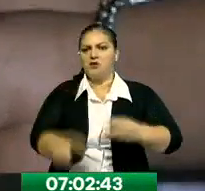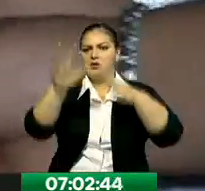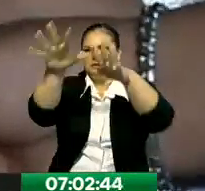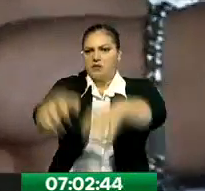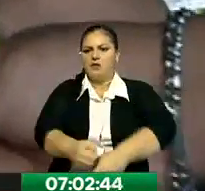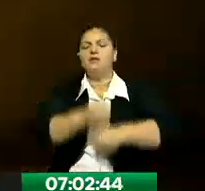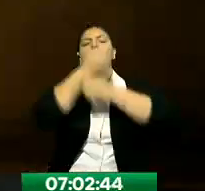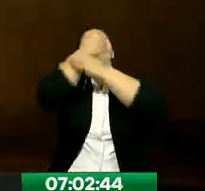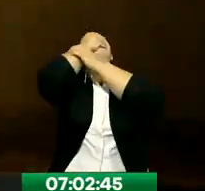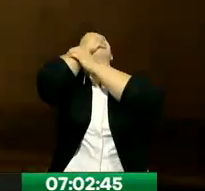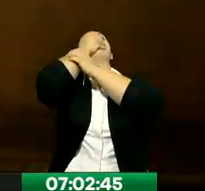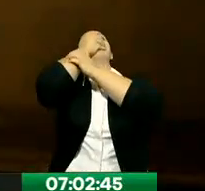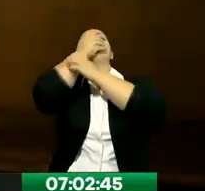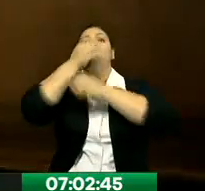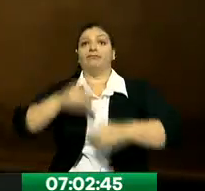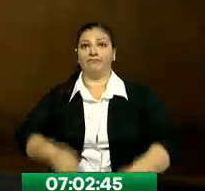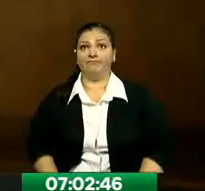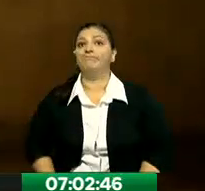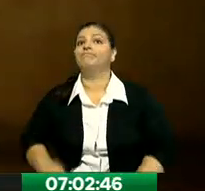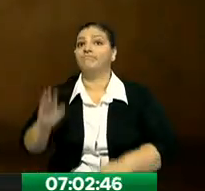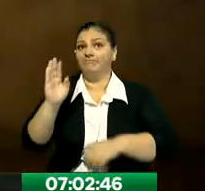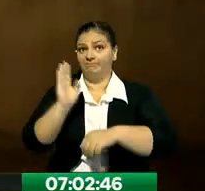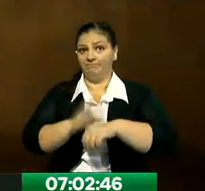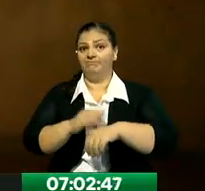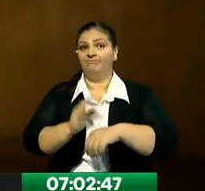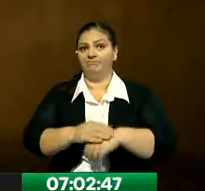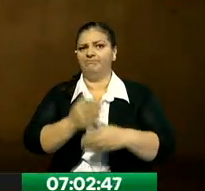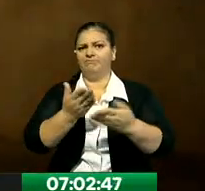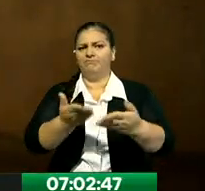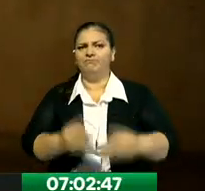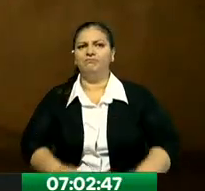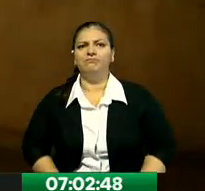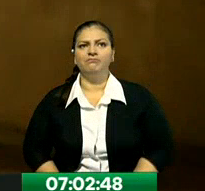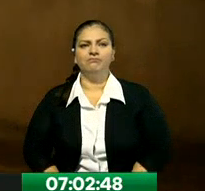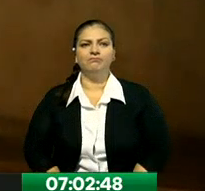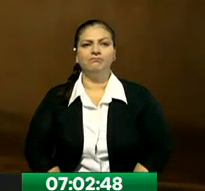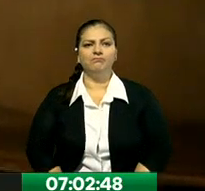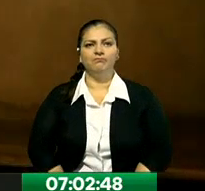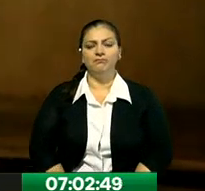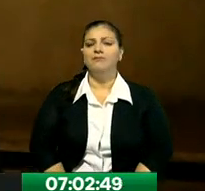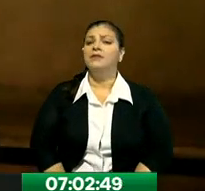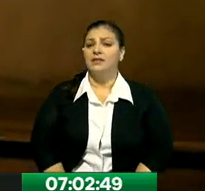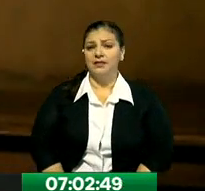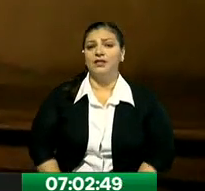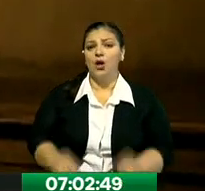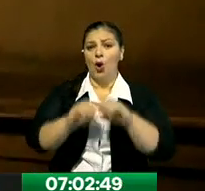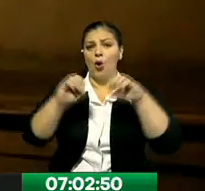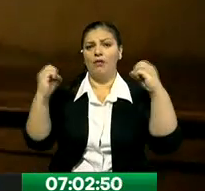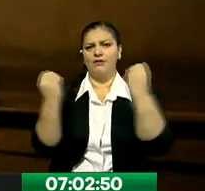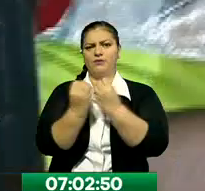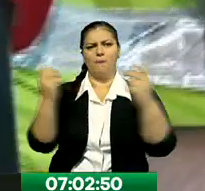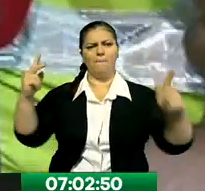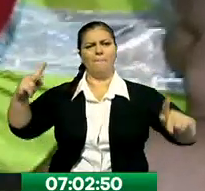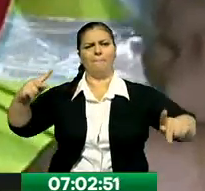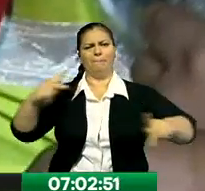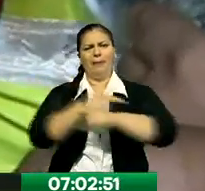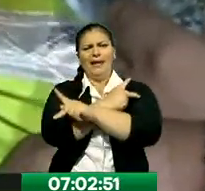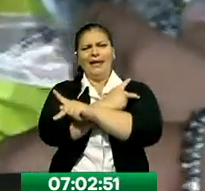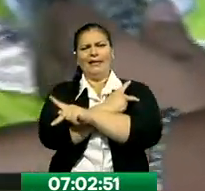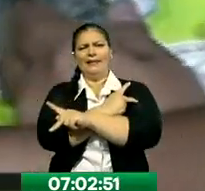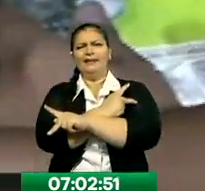distorsión logra establecer existiría una organización delictiva dedicada al secuestro expréss